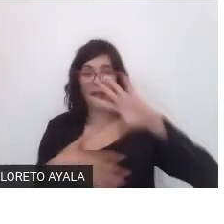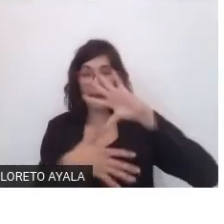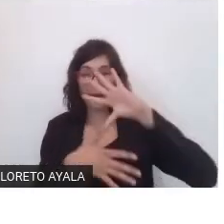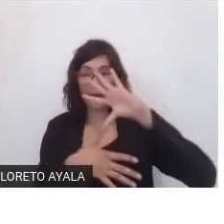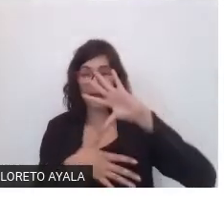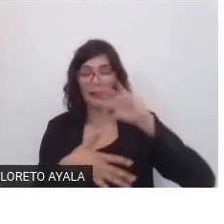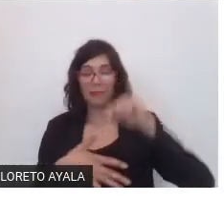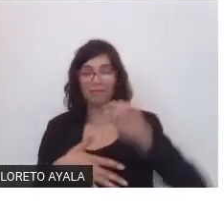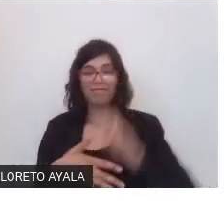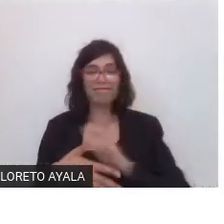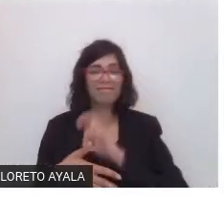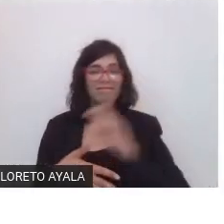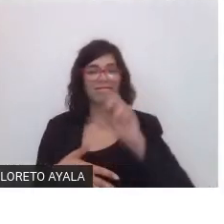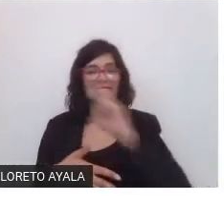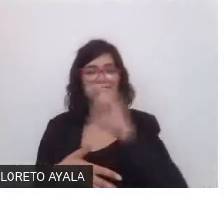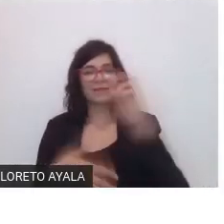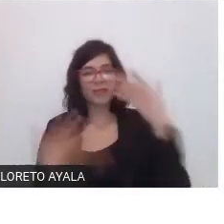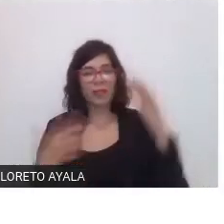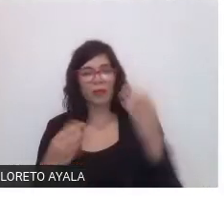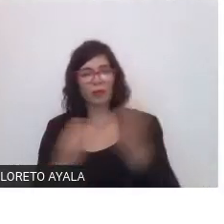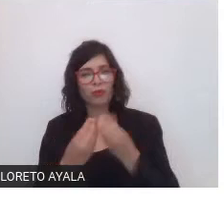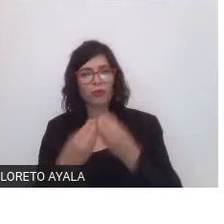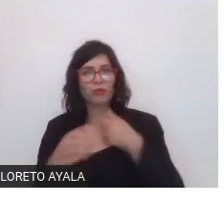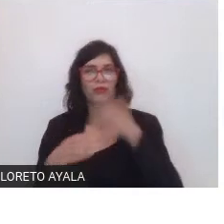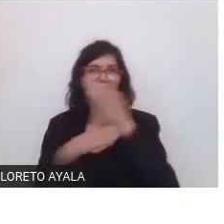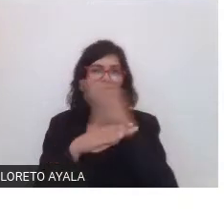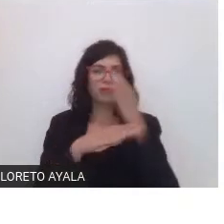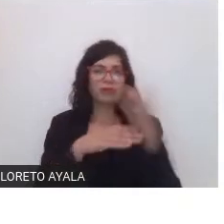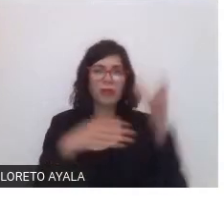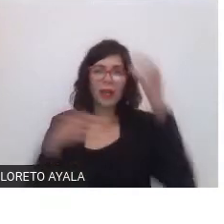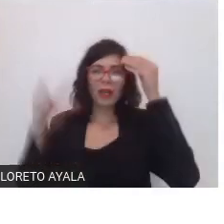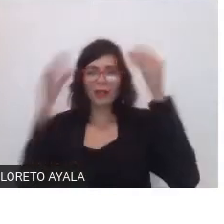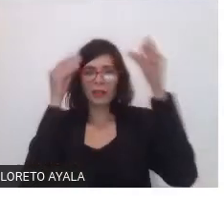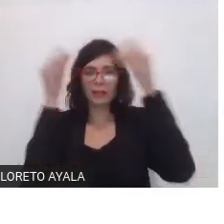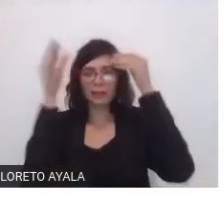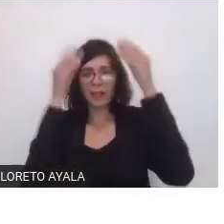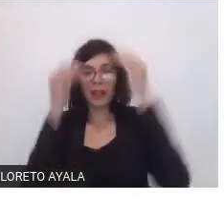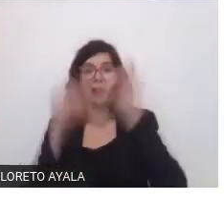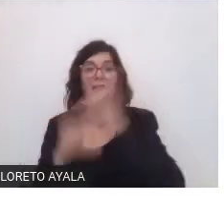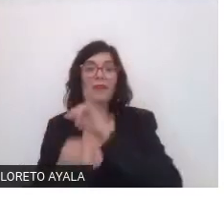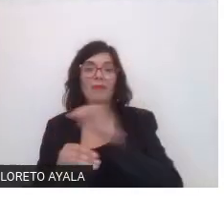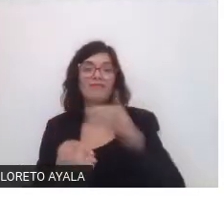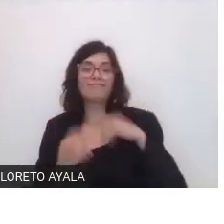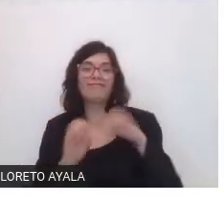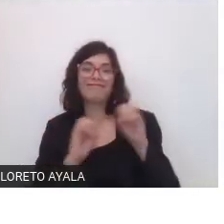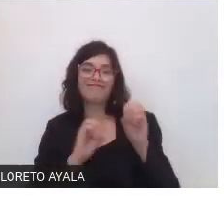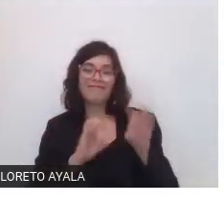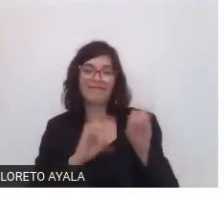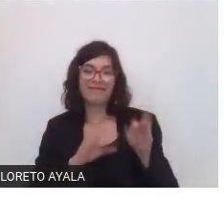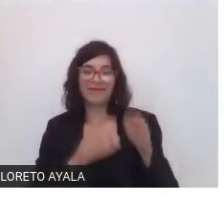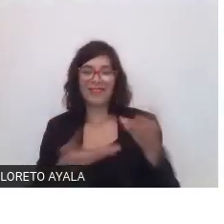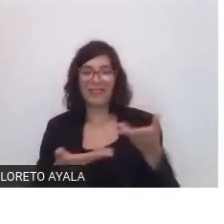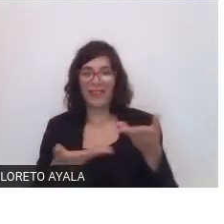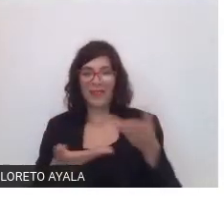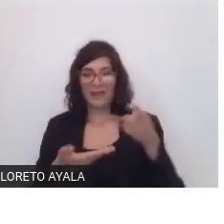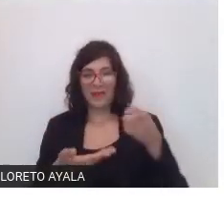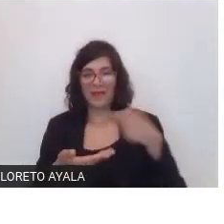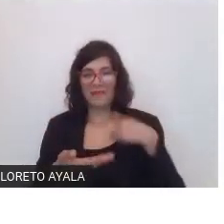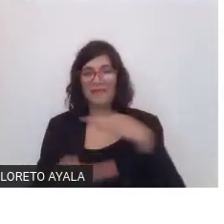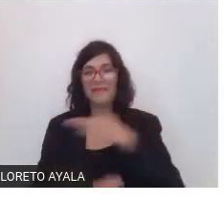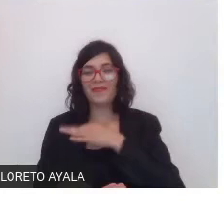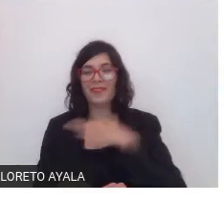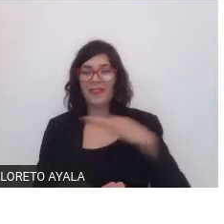han servido mucho para ir afianzando lo que uno puede entregar desde esta posición, desde el Ministerio de